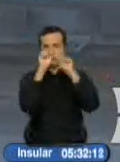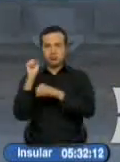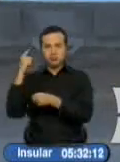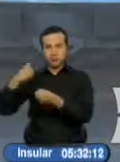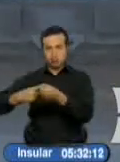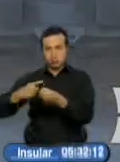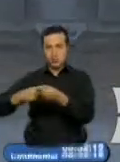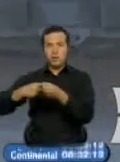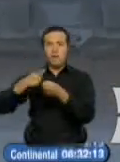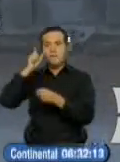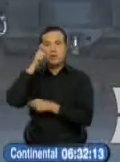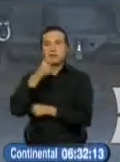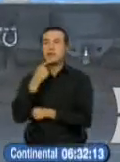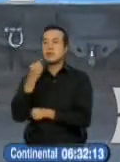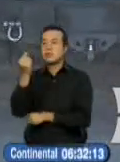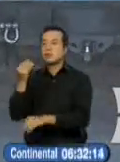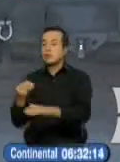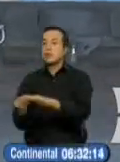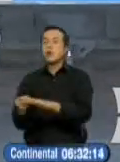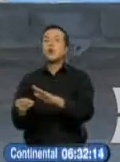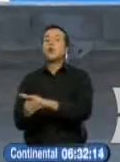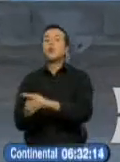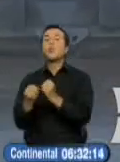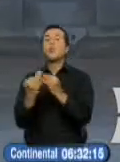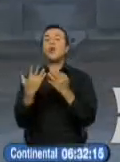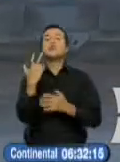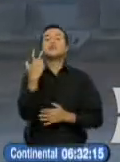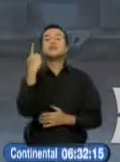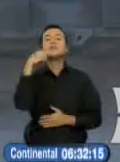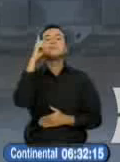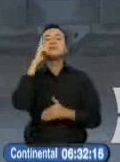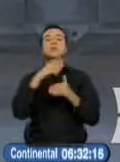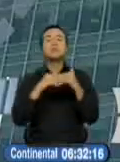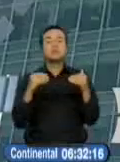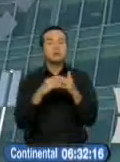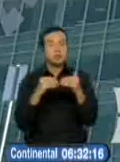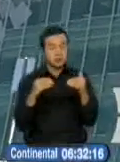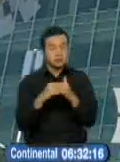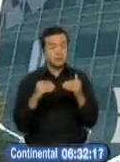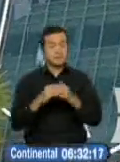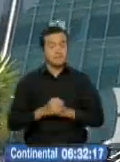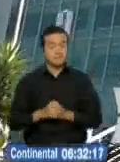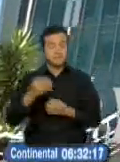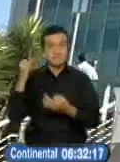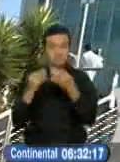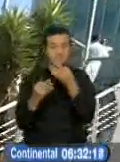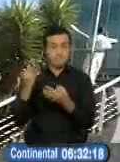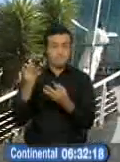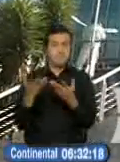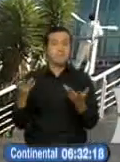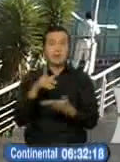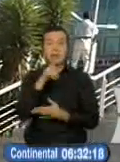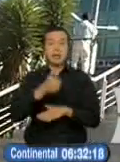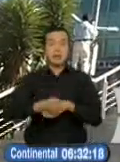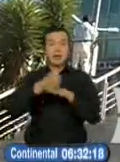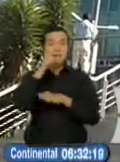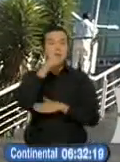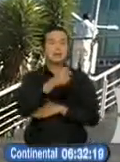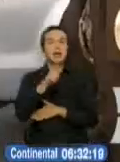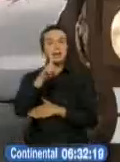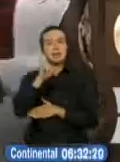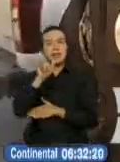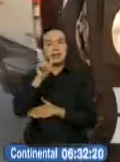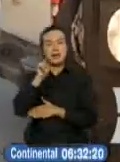de presuntamente haber recibido 13 millones de dólares de la constructora brasileña. La audiencia privada fue dirigida por la fiscal Diana